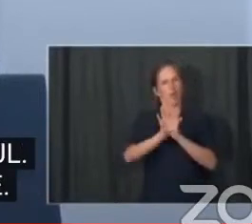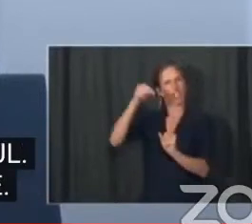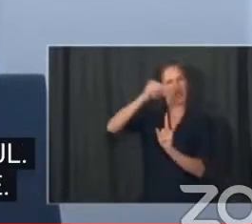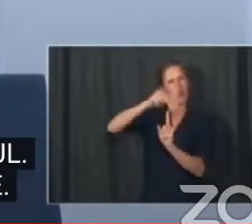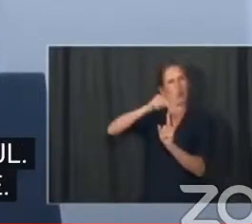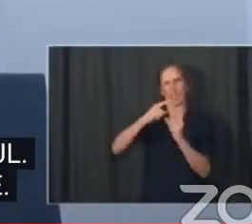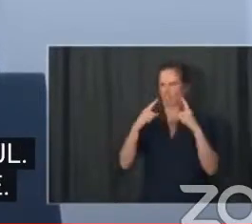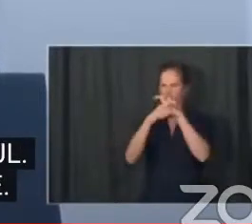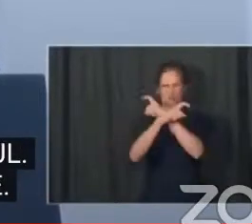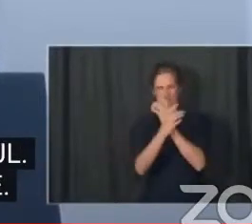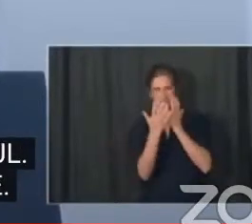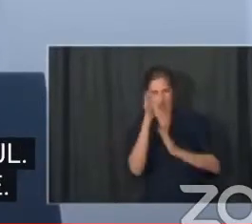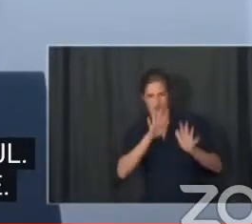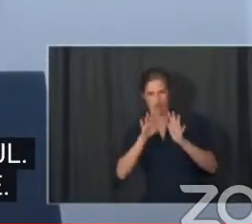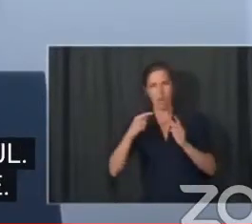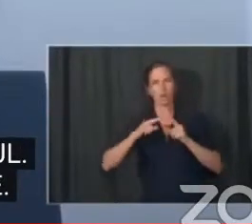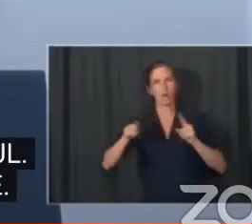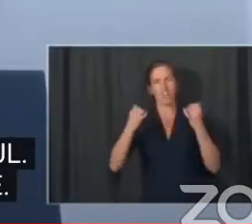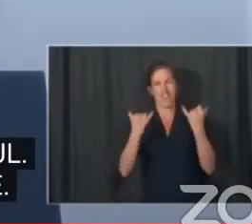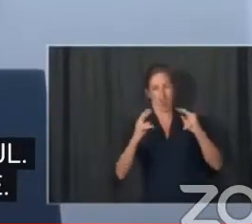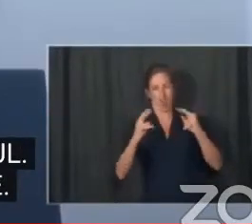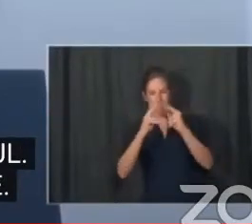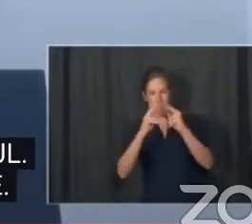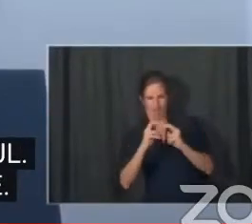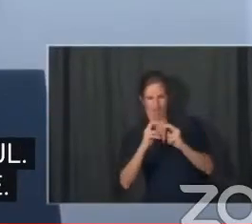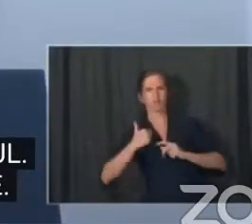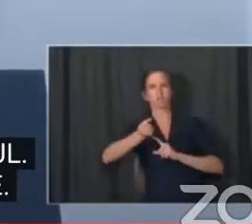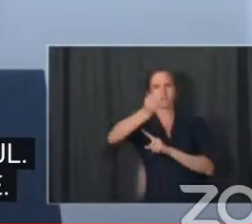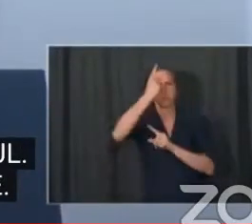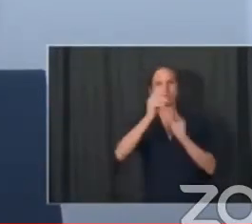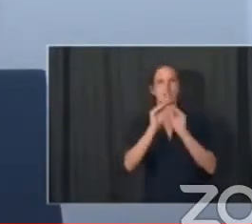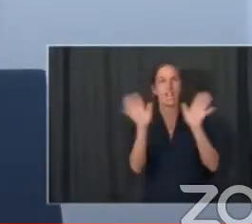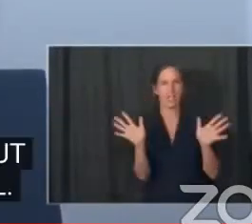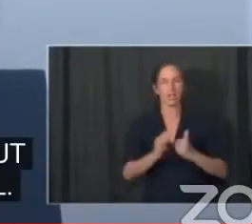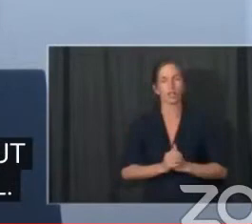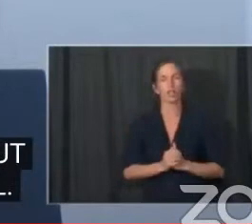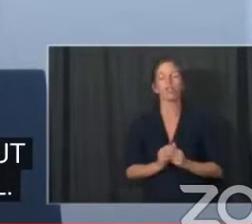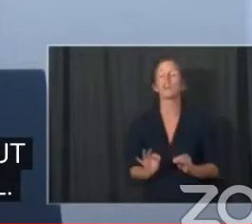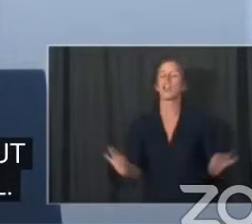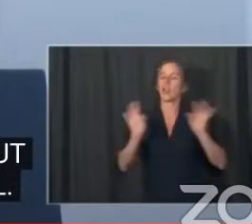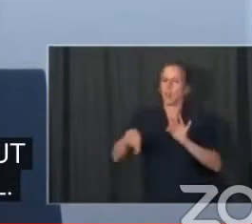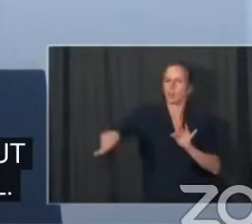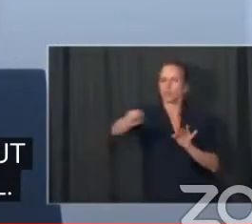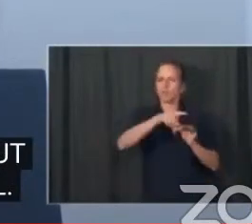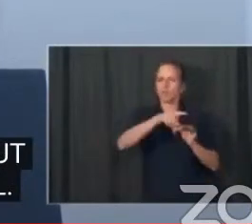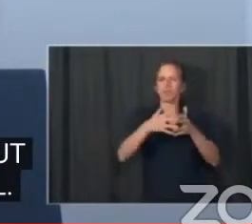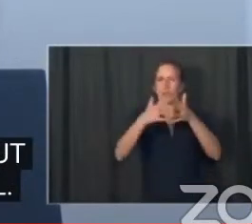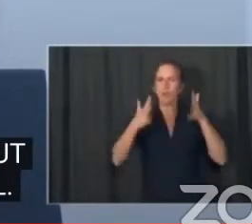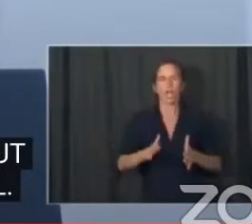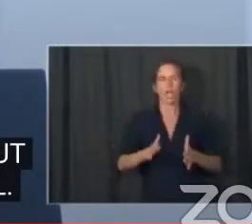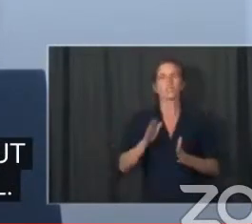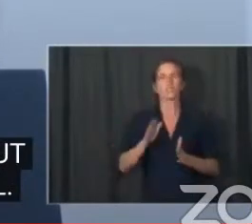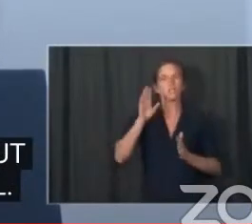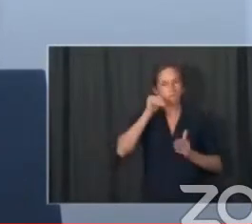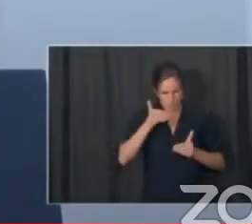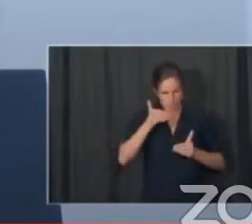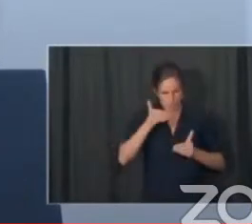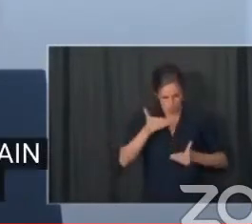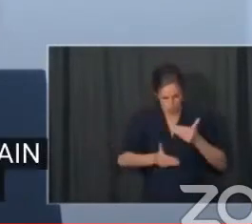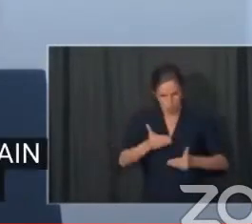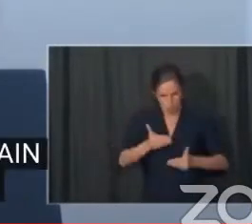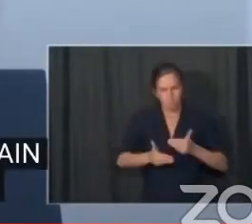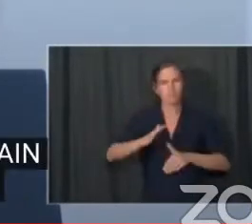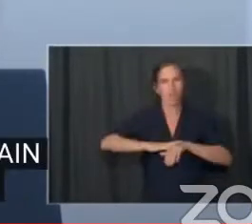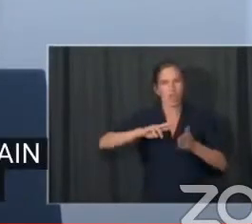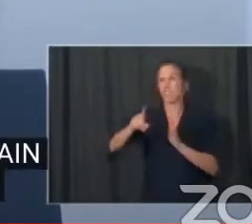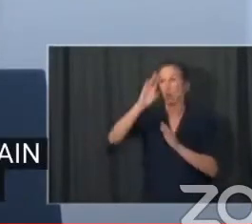nuevo, pero estaremos vigilantes, estaremos cuidadosos, entendemos el virus, sabemos que es una enfermedad complicada, pero la entendemos